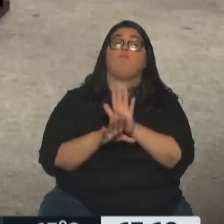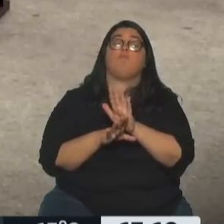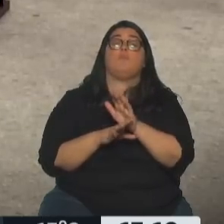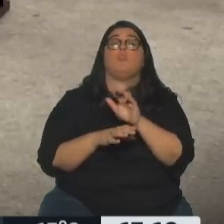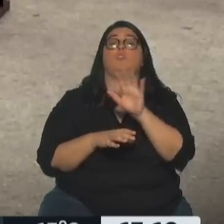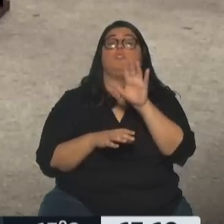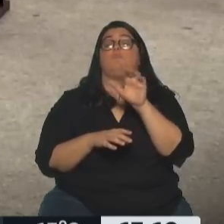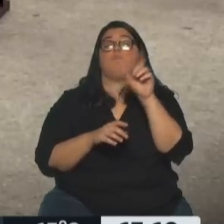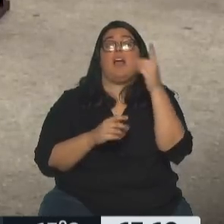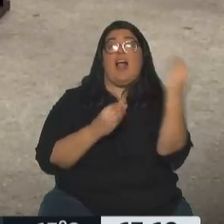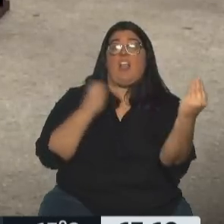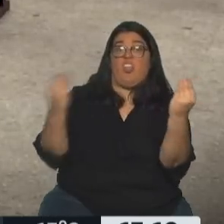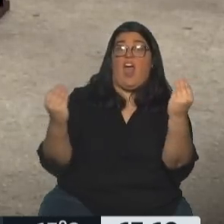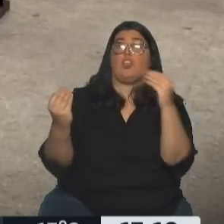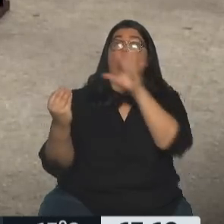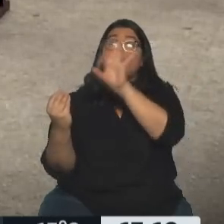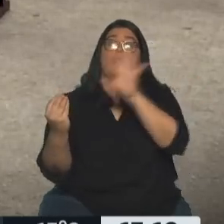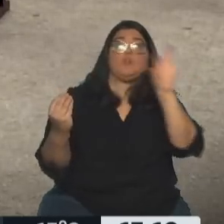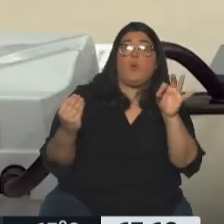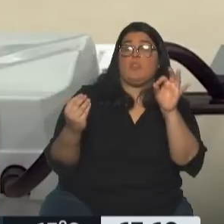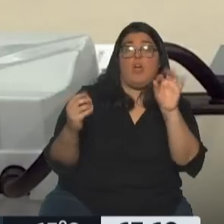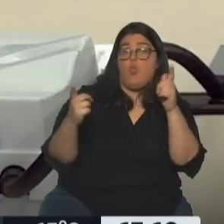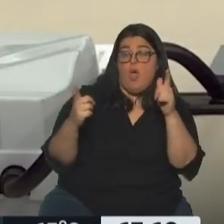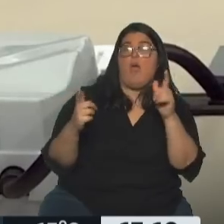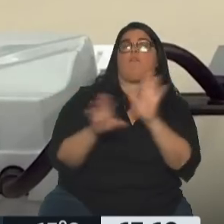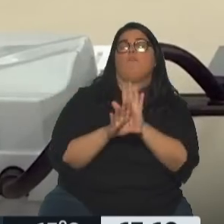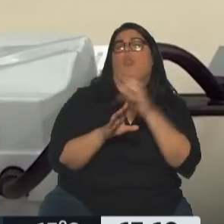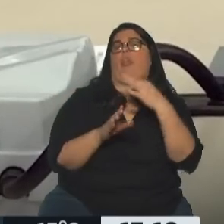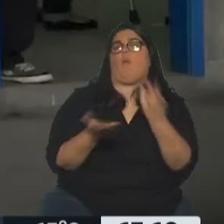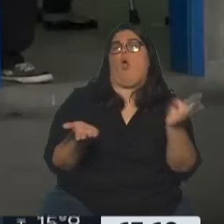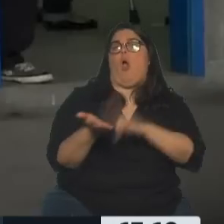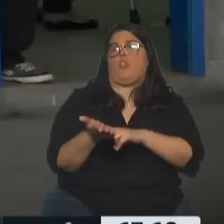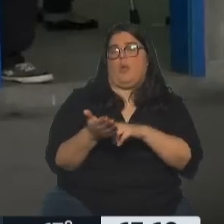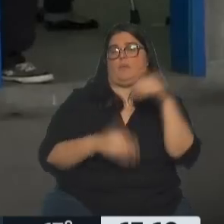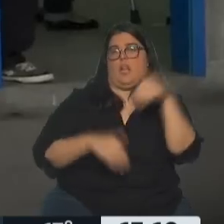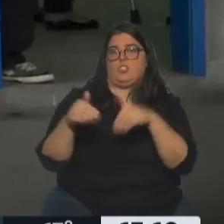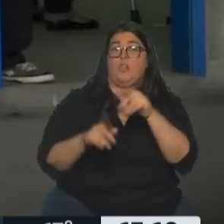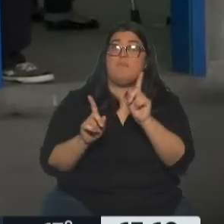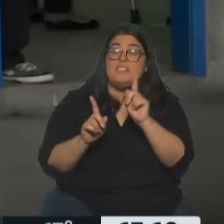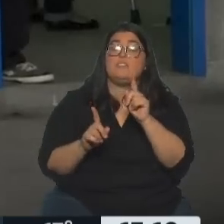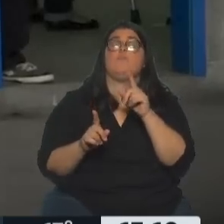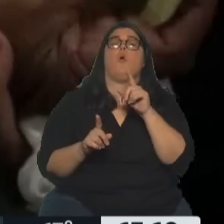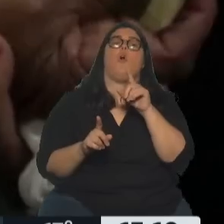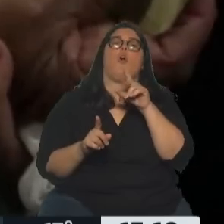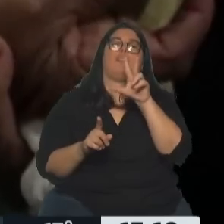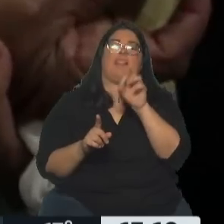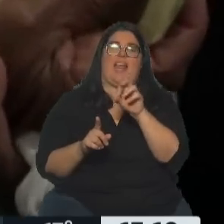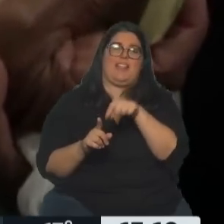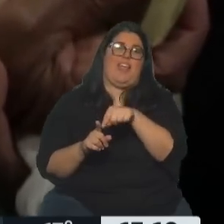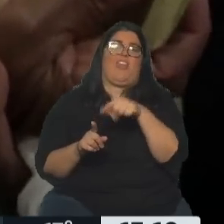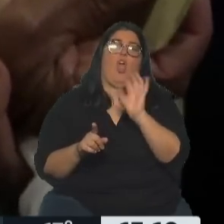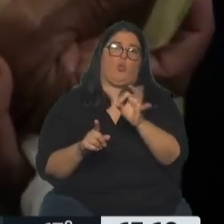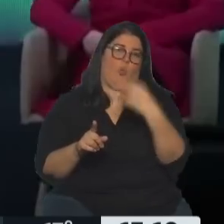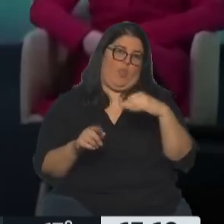del 50% de los votos. En ese caso, habrá balotaje el 30 de ese mismo mes y, según al menos